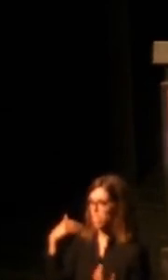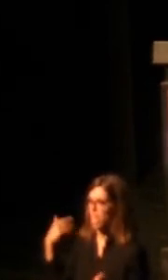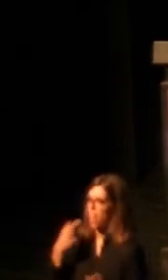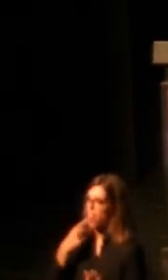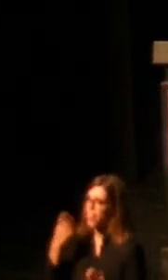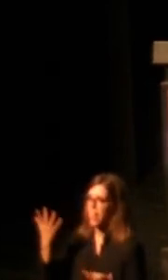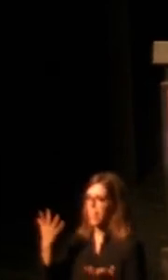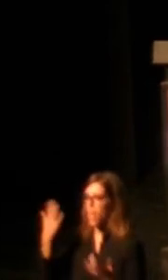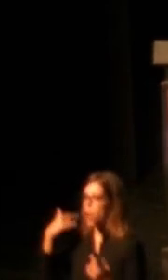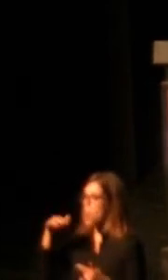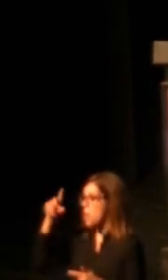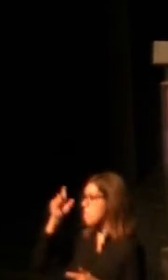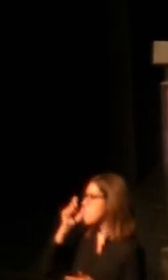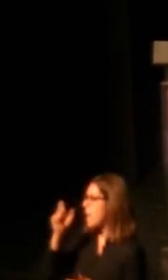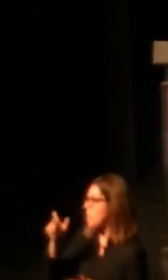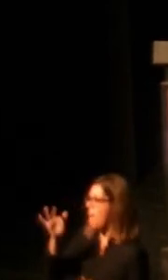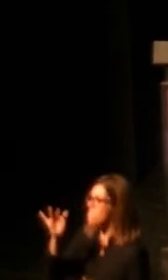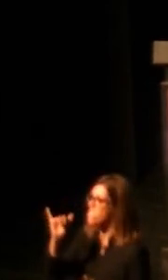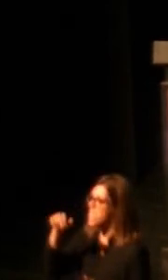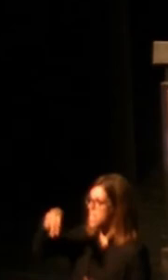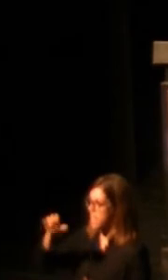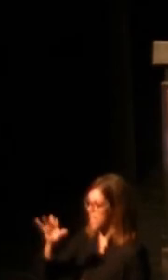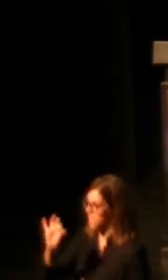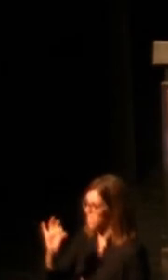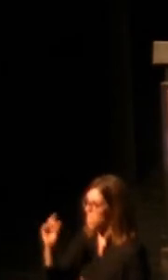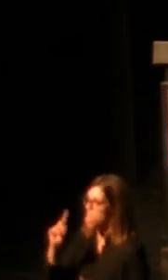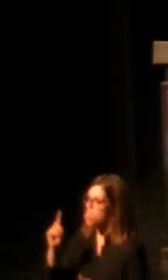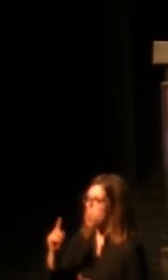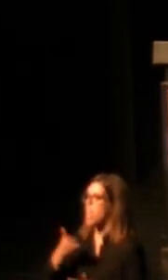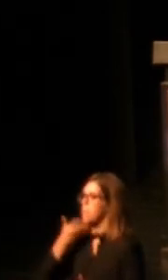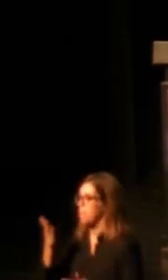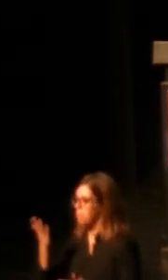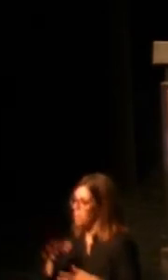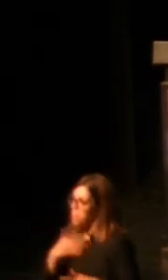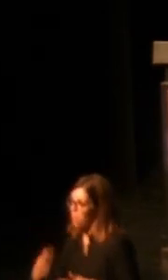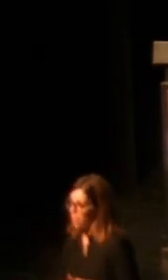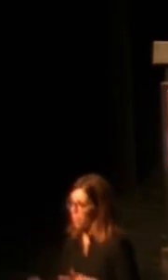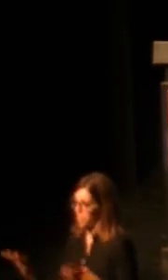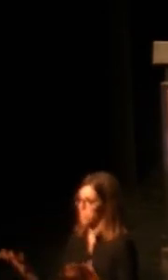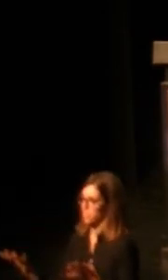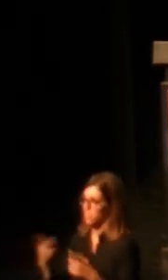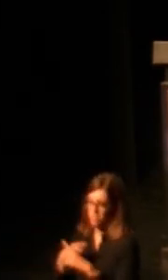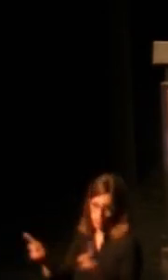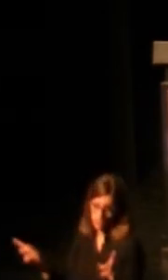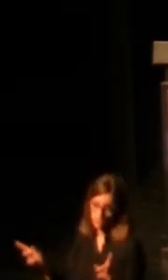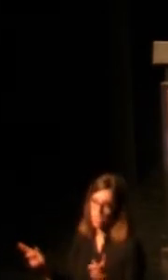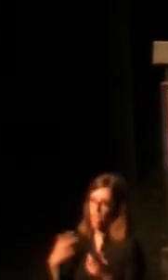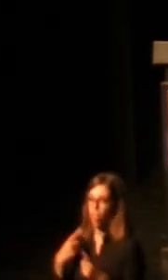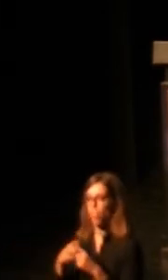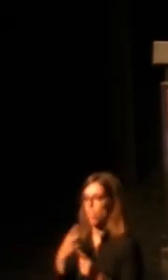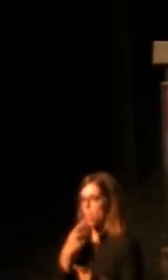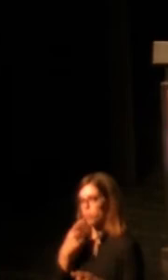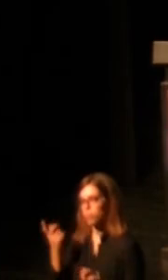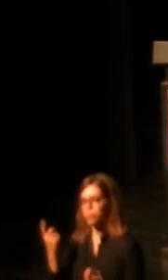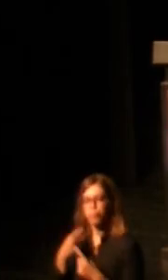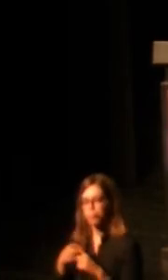en el fondo era, bueno, pues generar espacios para que la gente con discapacidad tuviera dónde estar, tuviera dónde aprender algo, tal. Y no hemos hecho otra cosa.